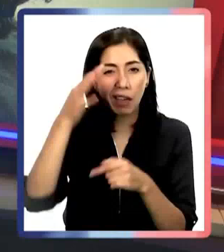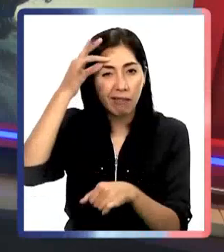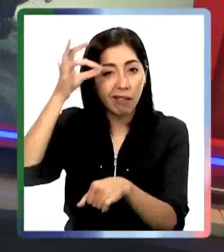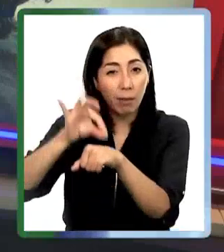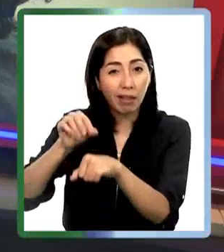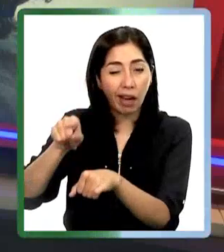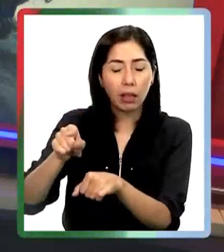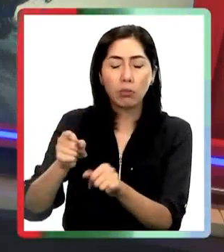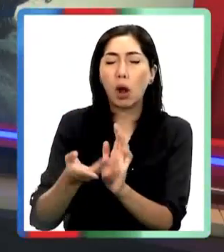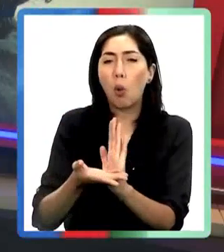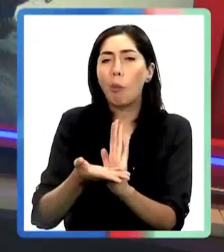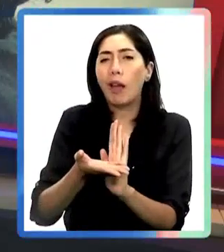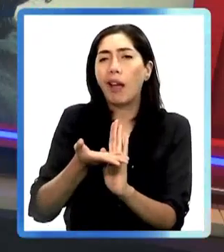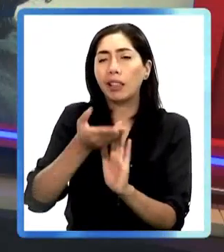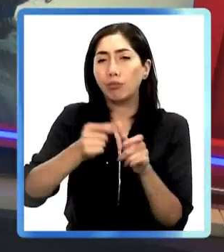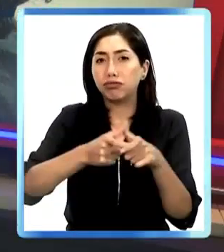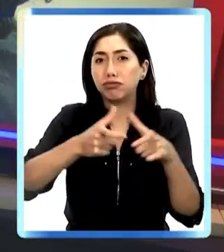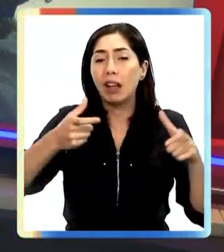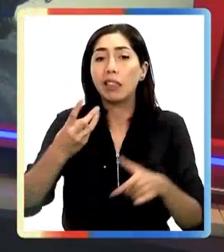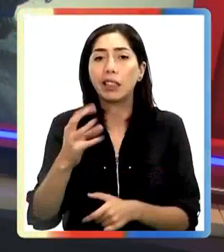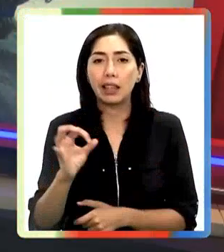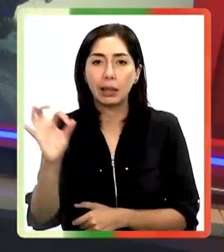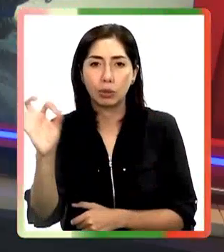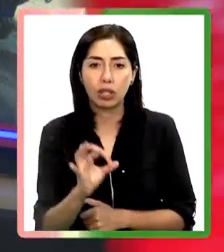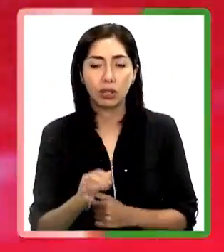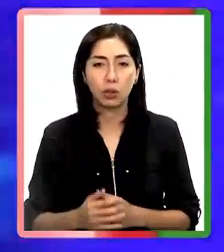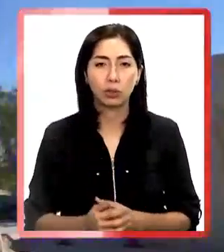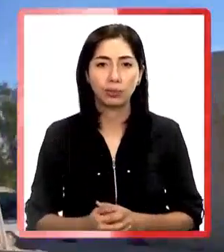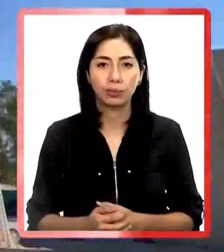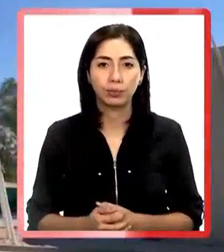de patologías han aumentado en 30%.